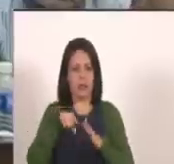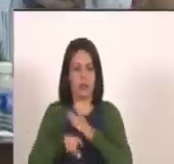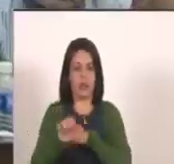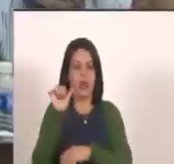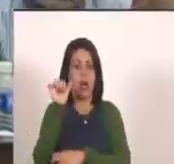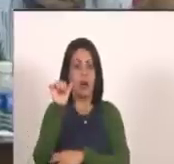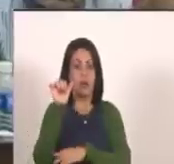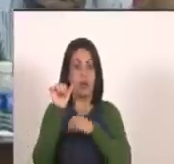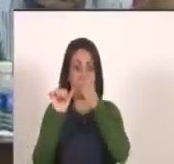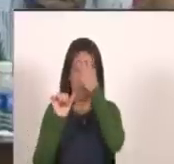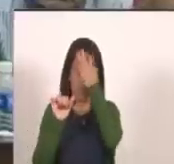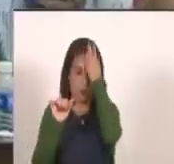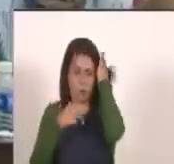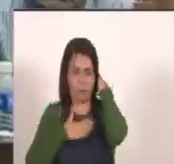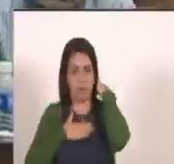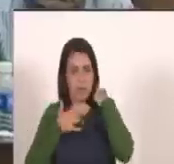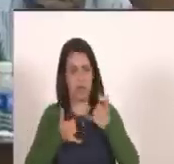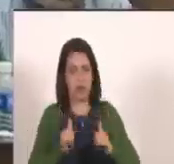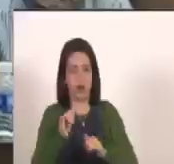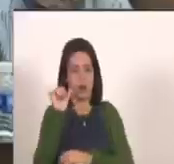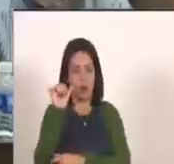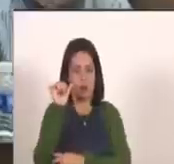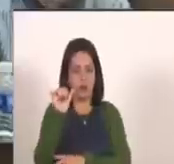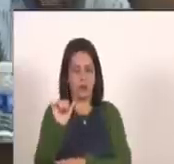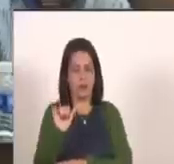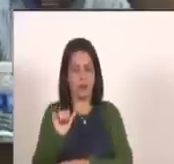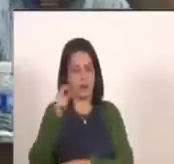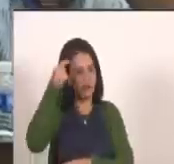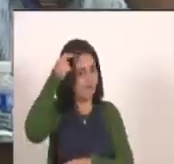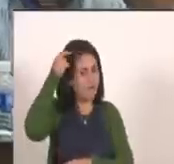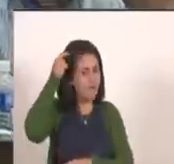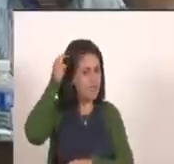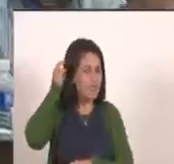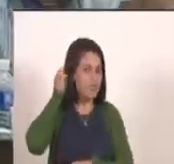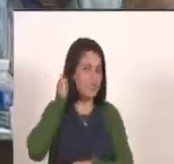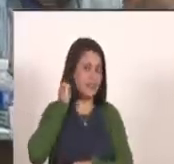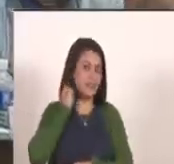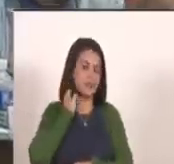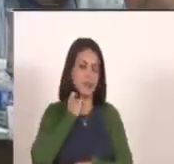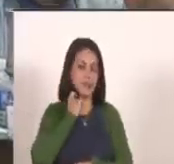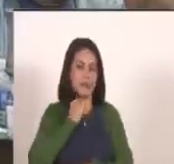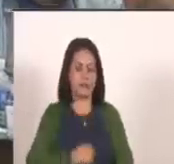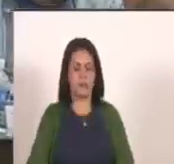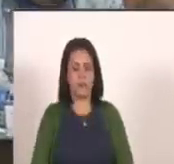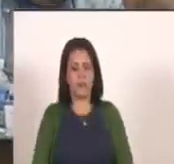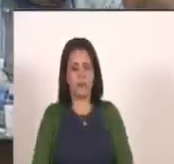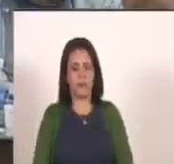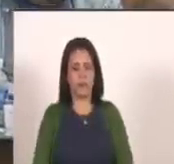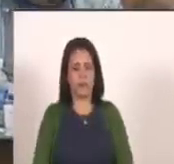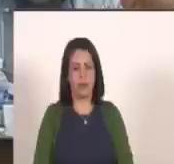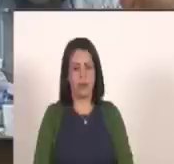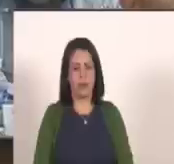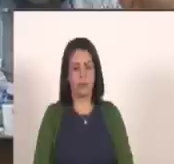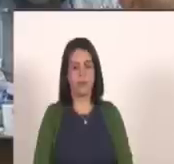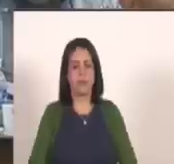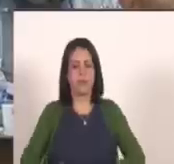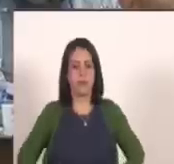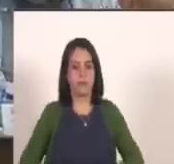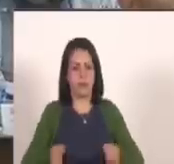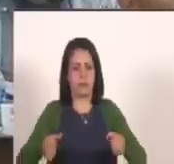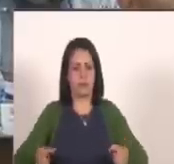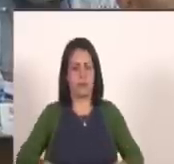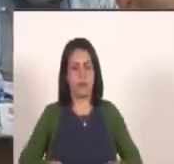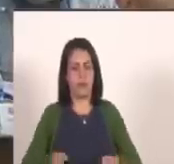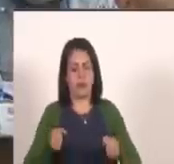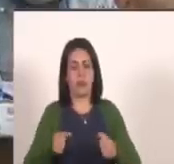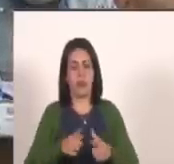del trastorno del espectro autista. Mi hijo tiene una válvula de derivación ventricular, está en silla de ruedas, tiene